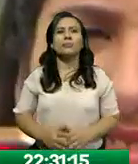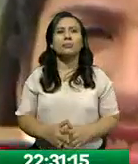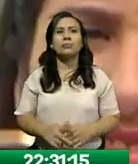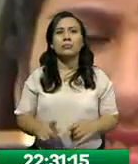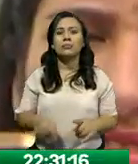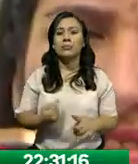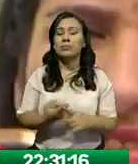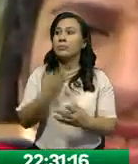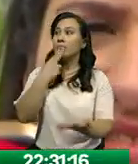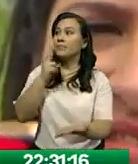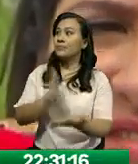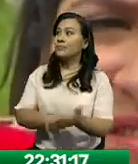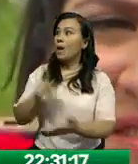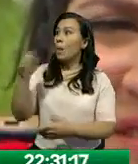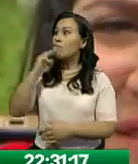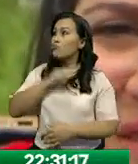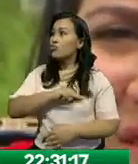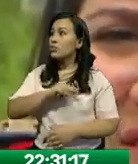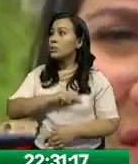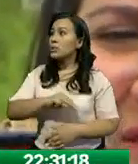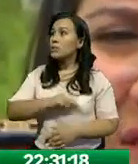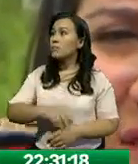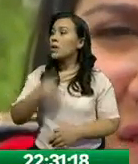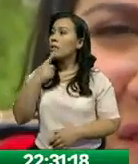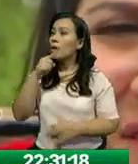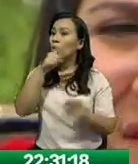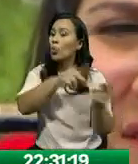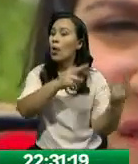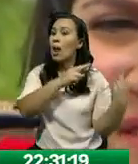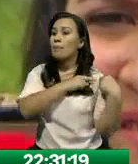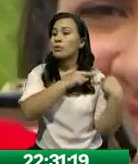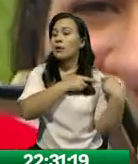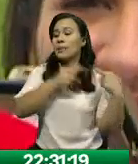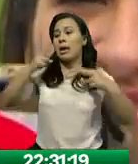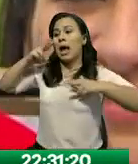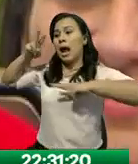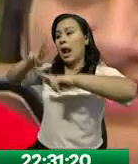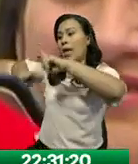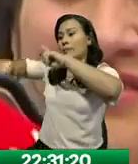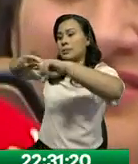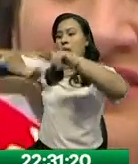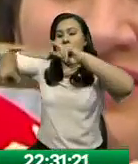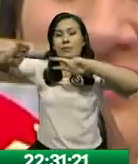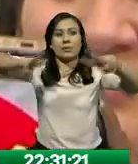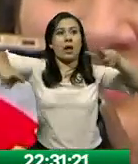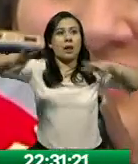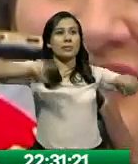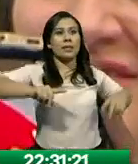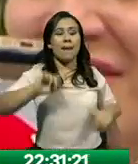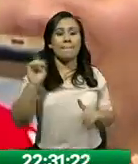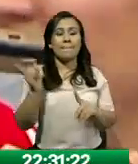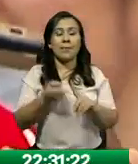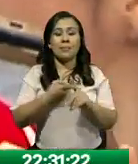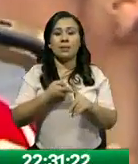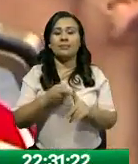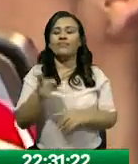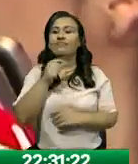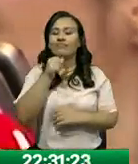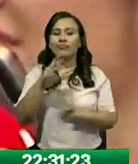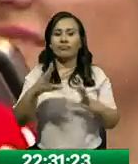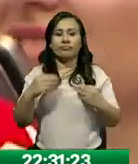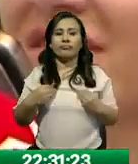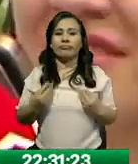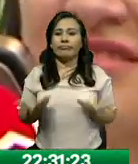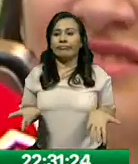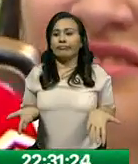el municipio recibió la competencia para revisar y verificar la situación, la primera no conformidad que